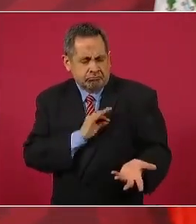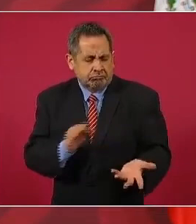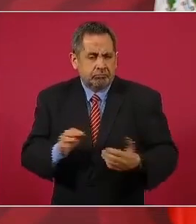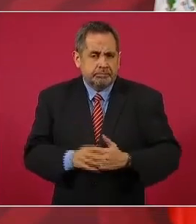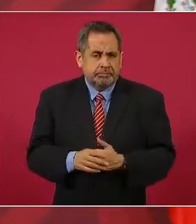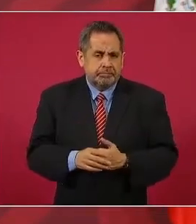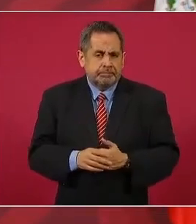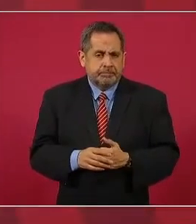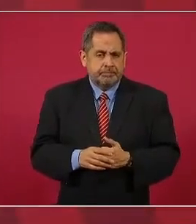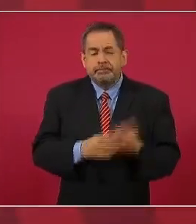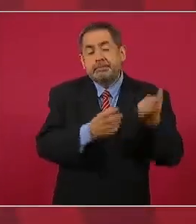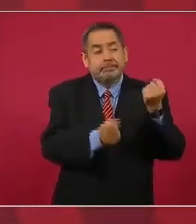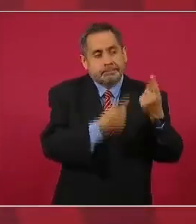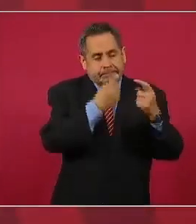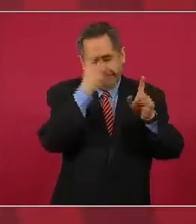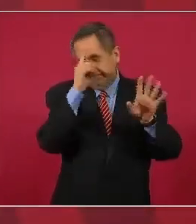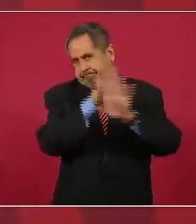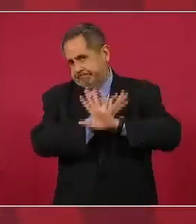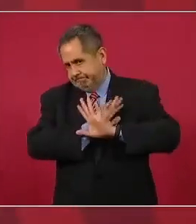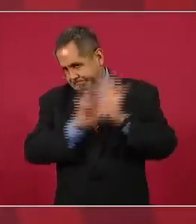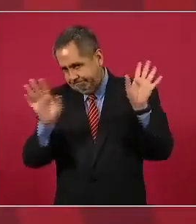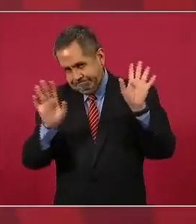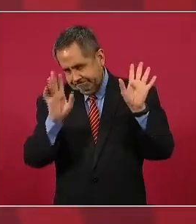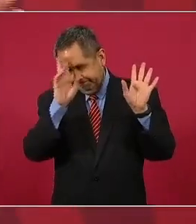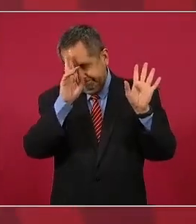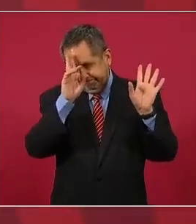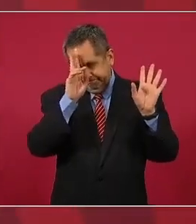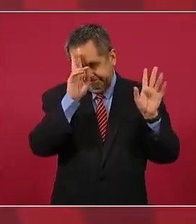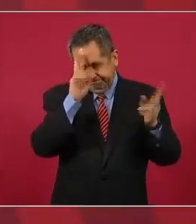Sí, hay unos que están, pero